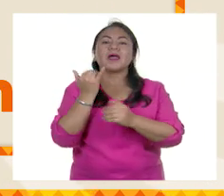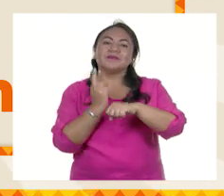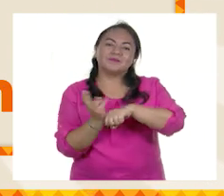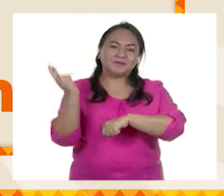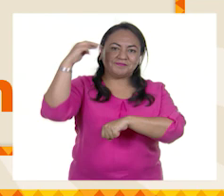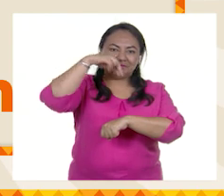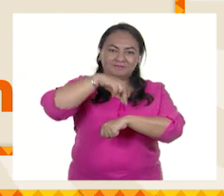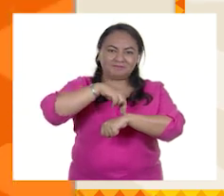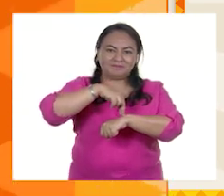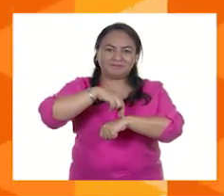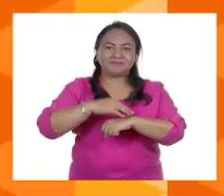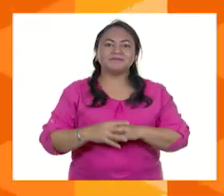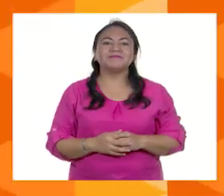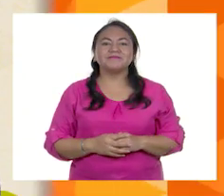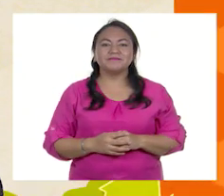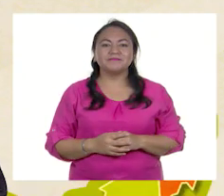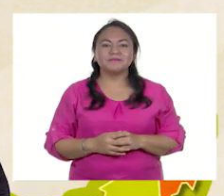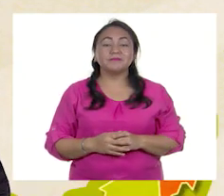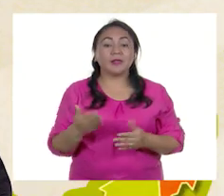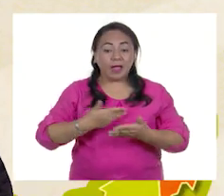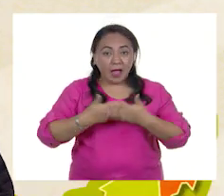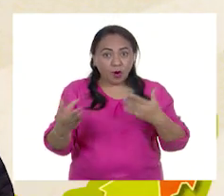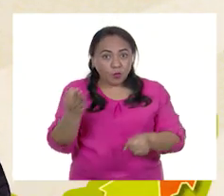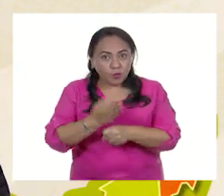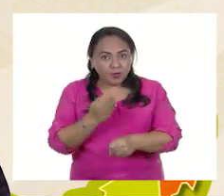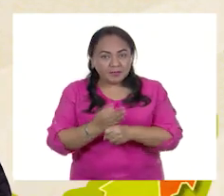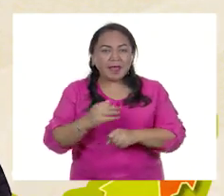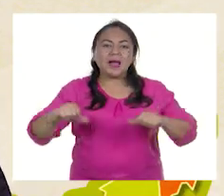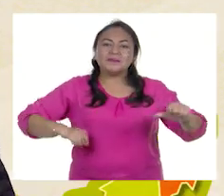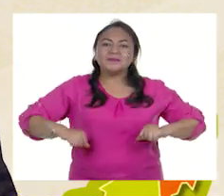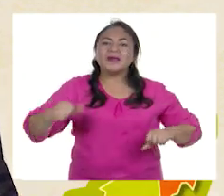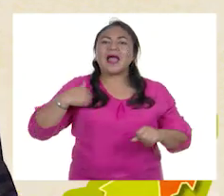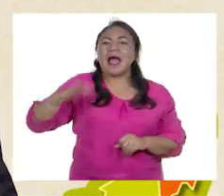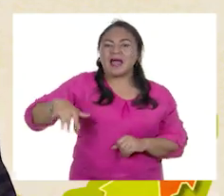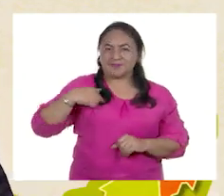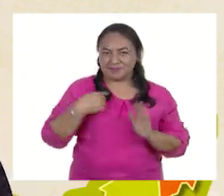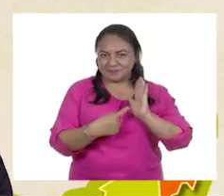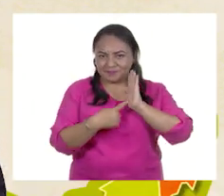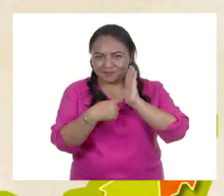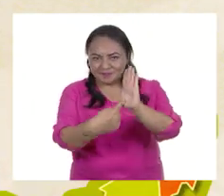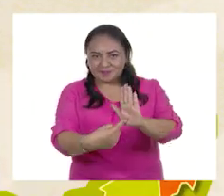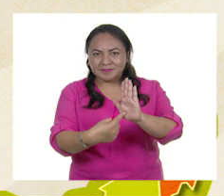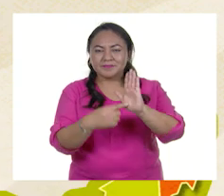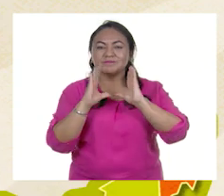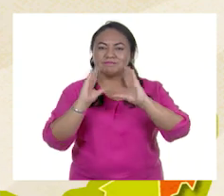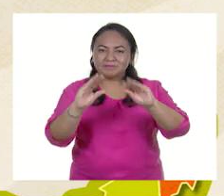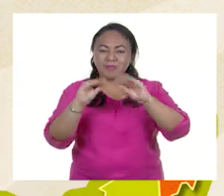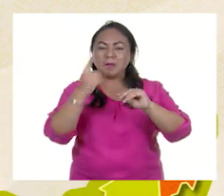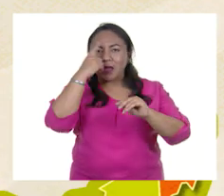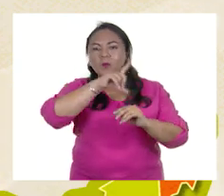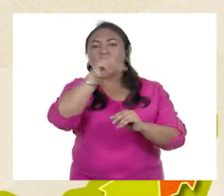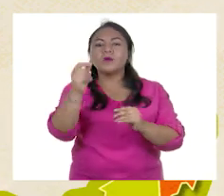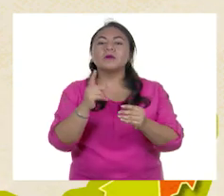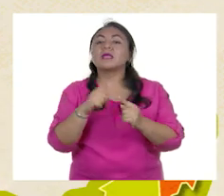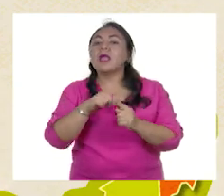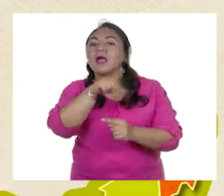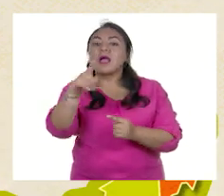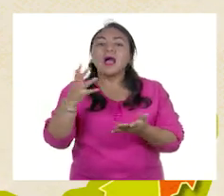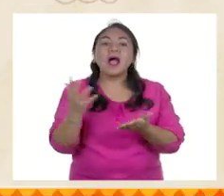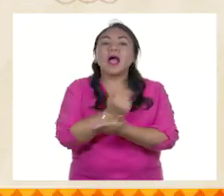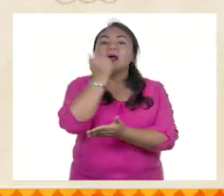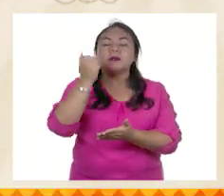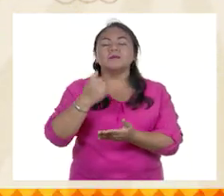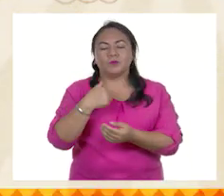Revolución. Es momento de la actividad que les dije que les enseñaría para poder hacer un premio para el ganador de la